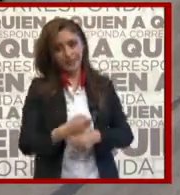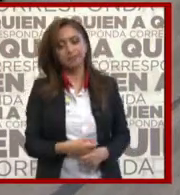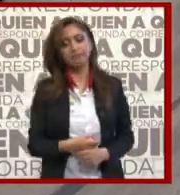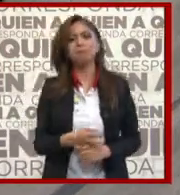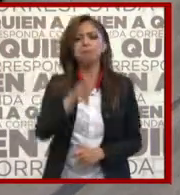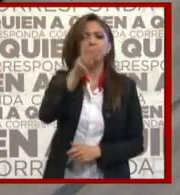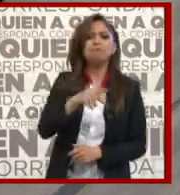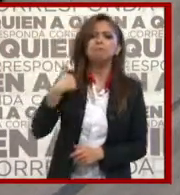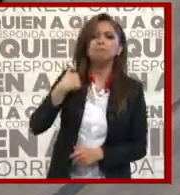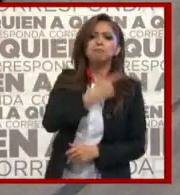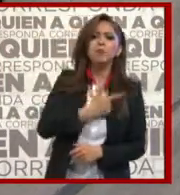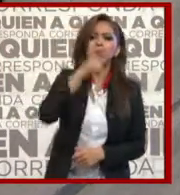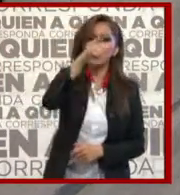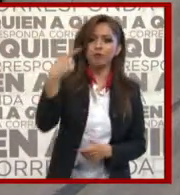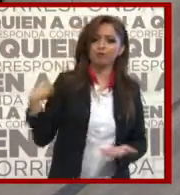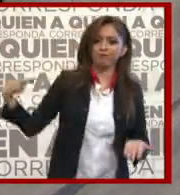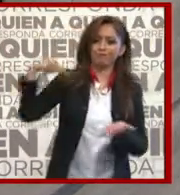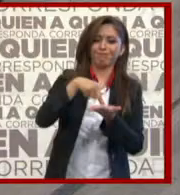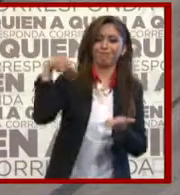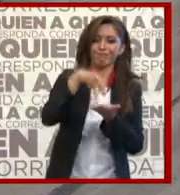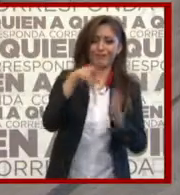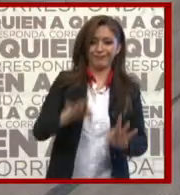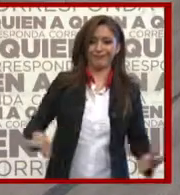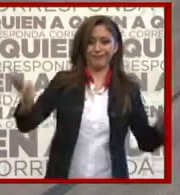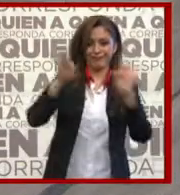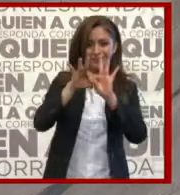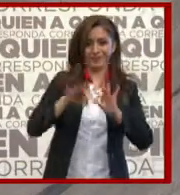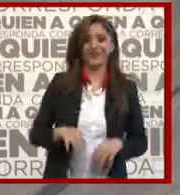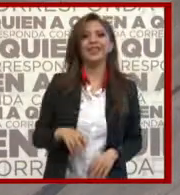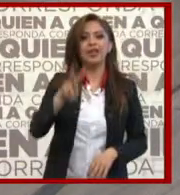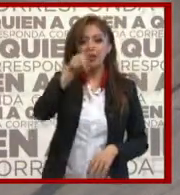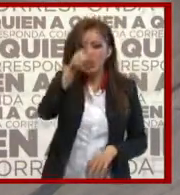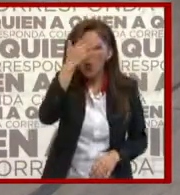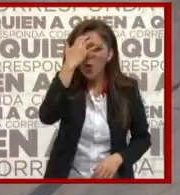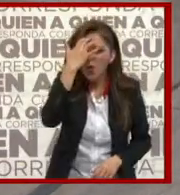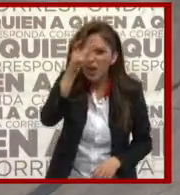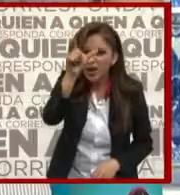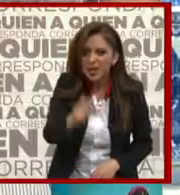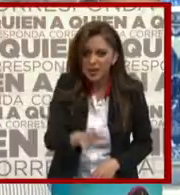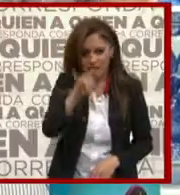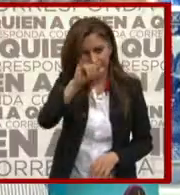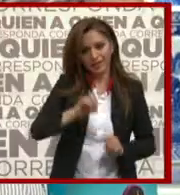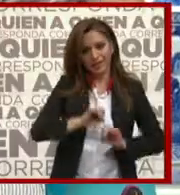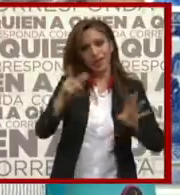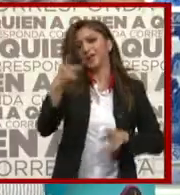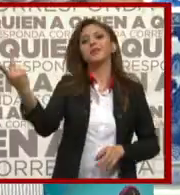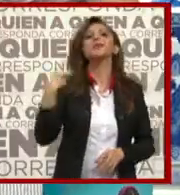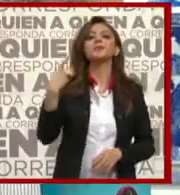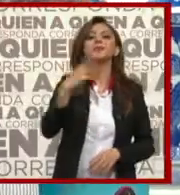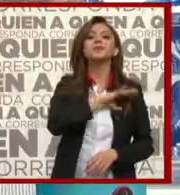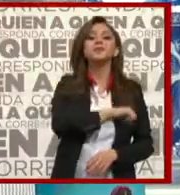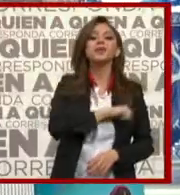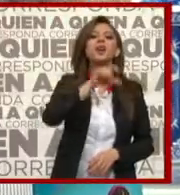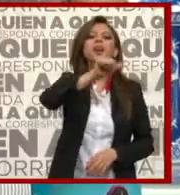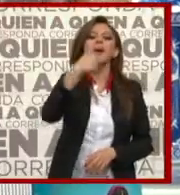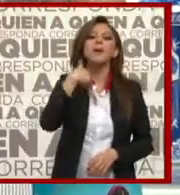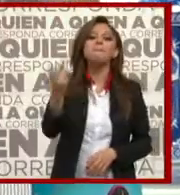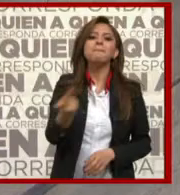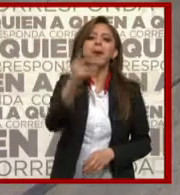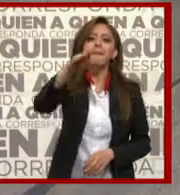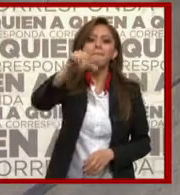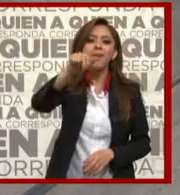es un Encanto siempre tráemelo Ah Aquí sí me Sí claro yo soy su fan hay que preguntarle a un